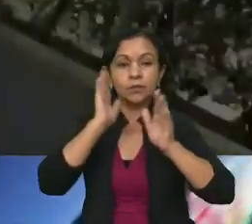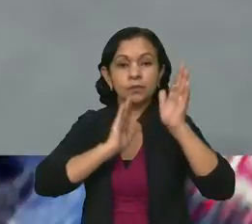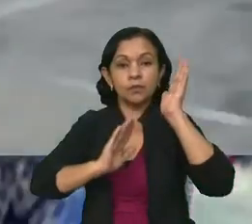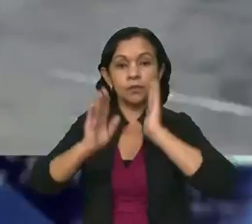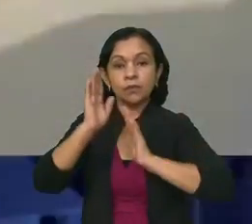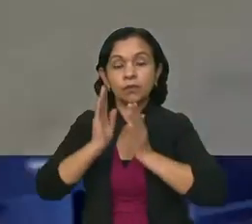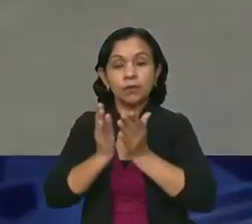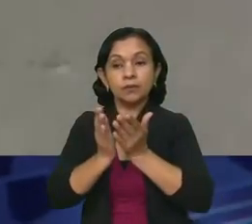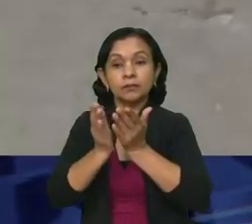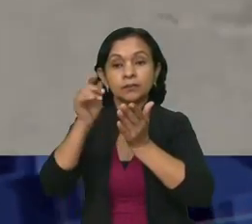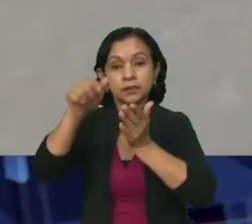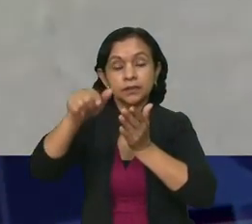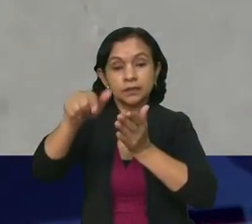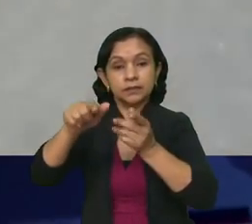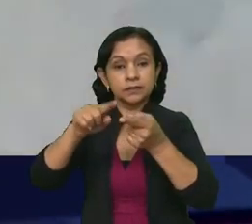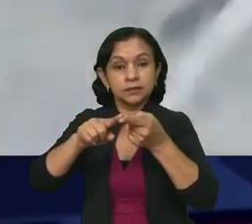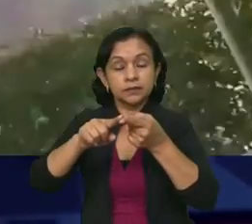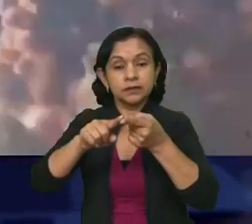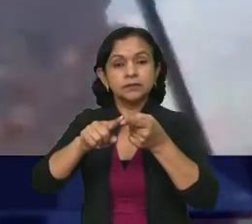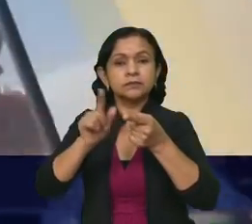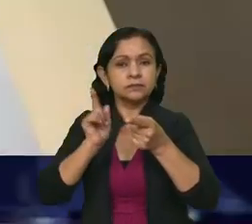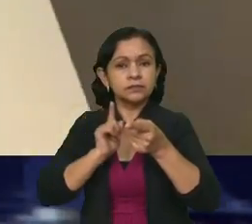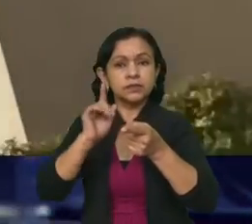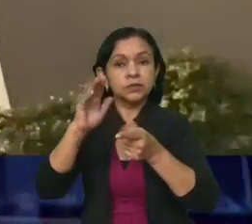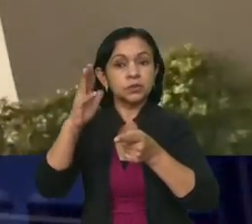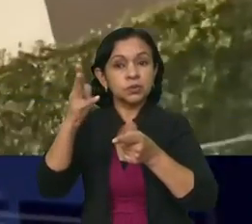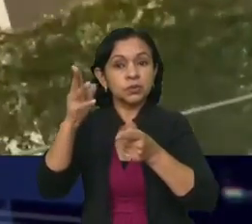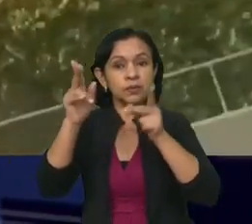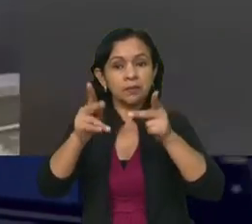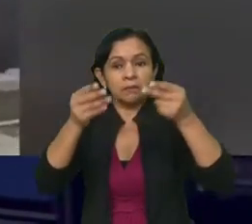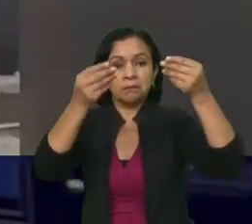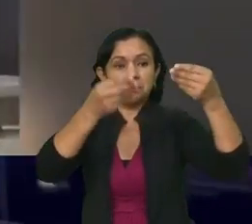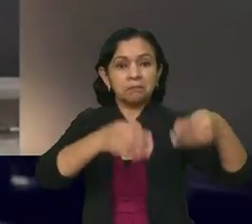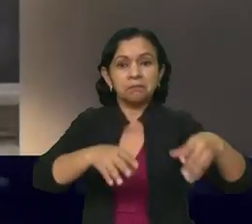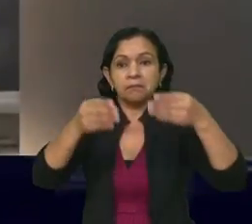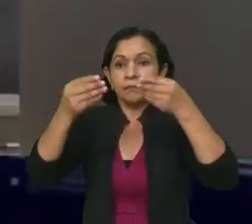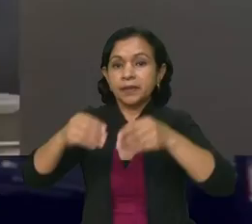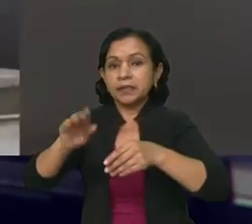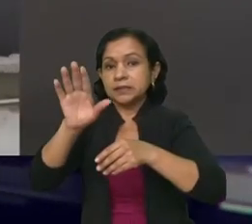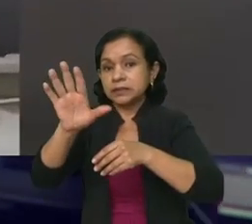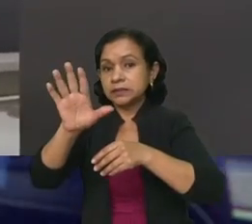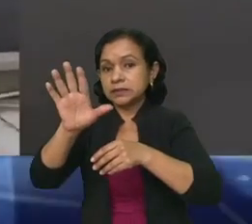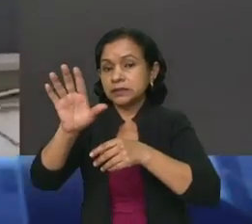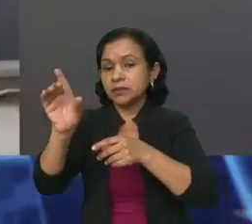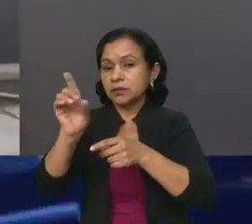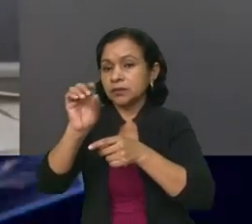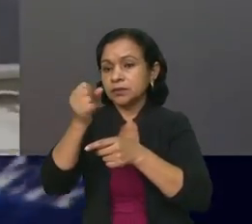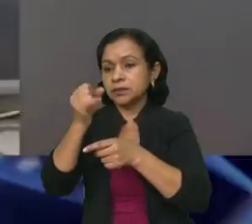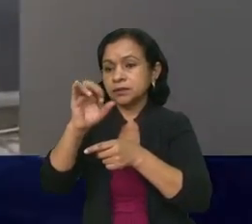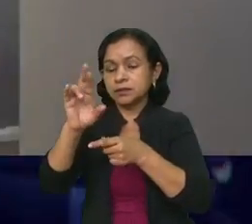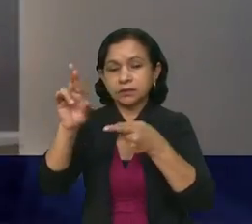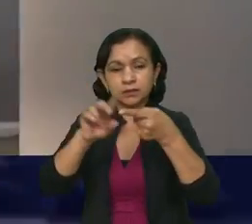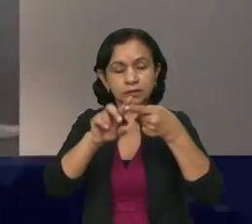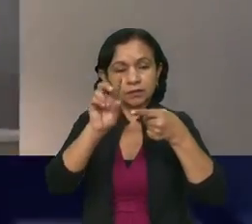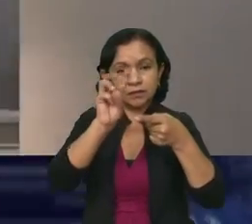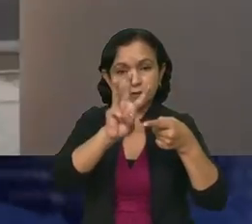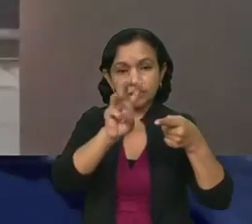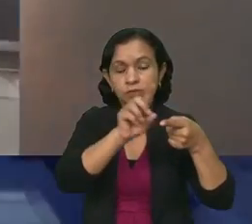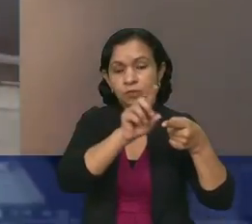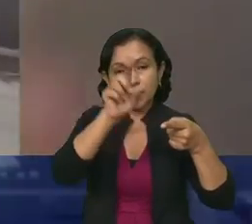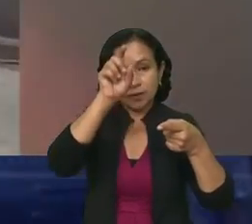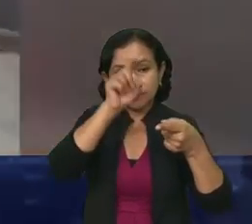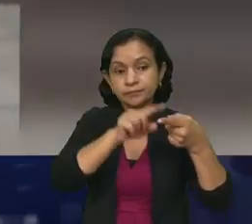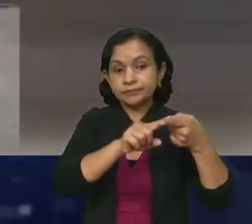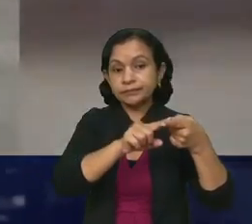puerto de la capital Beirut. Aún se mantienen 9 personas desaparecidas, 5 de ellas de origen sirio, 3 libaneses y 1 egipcio.